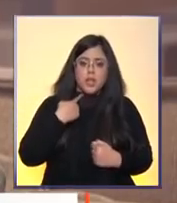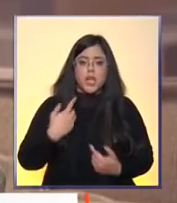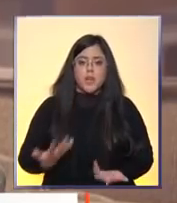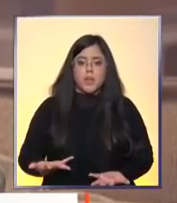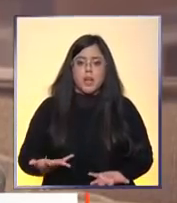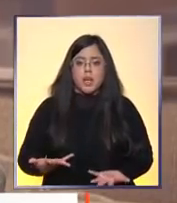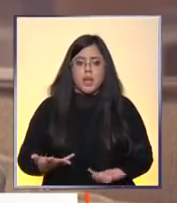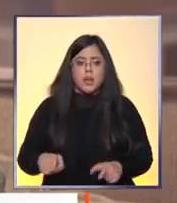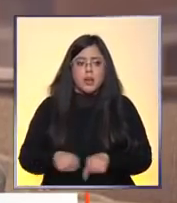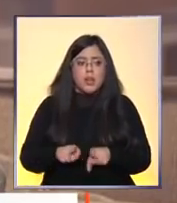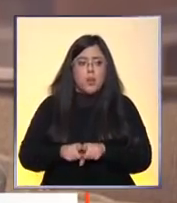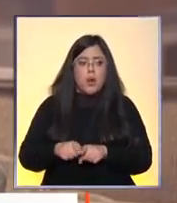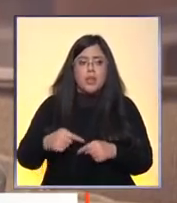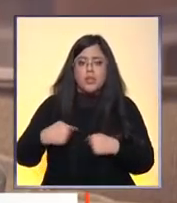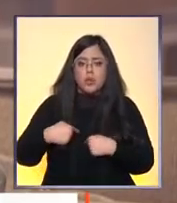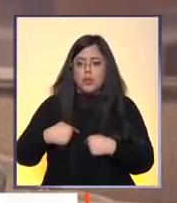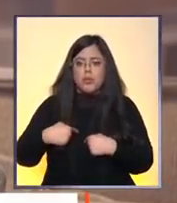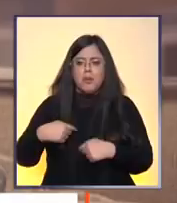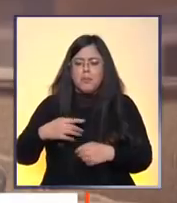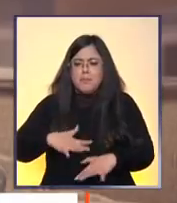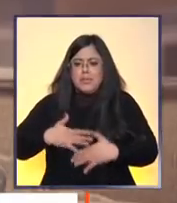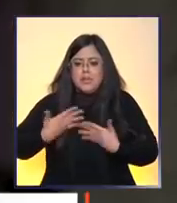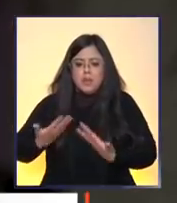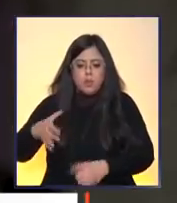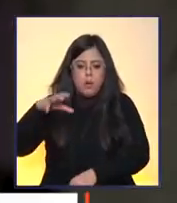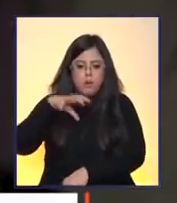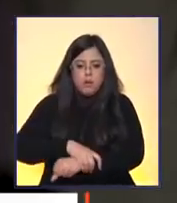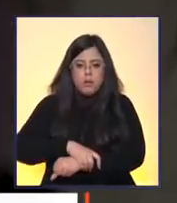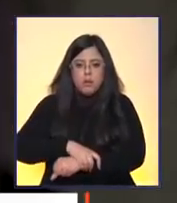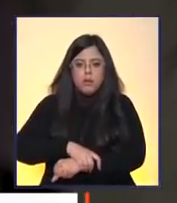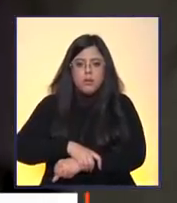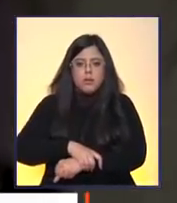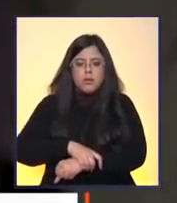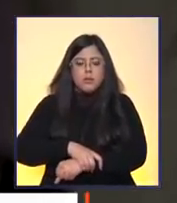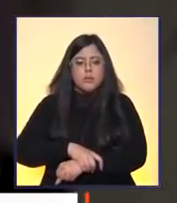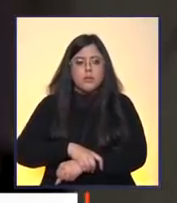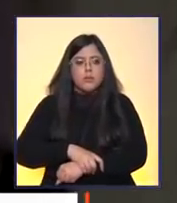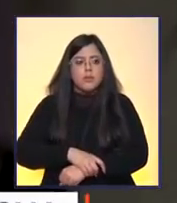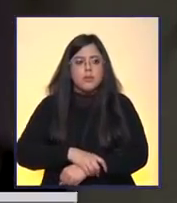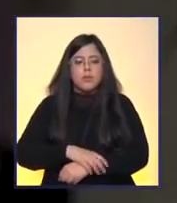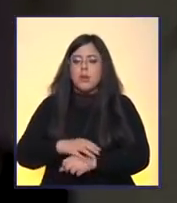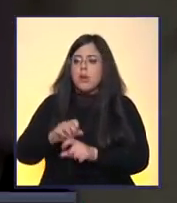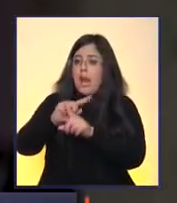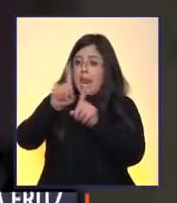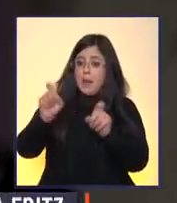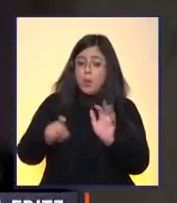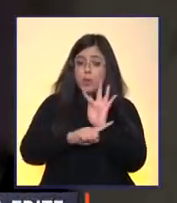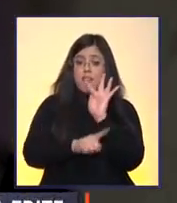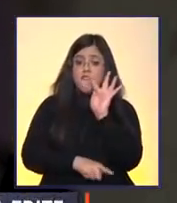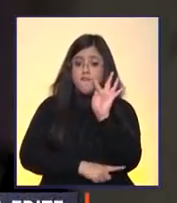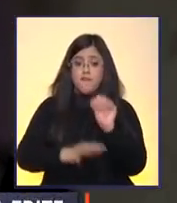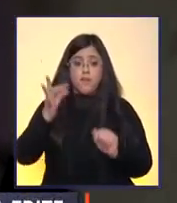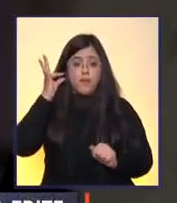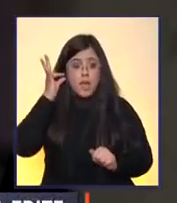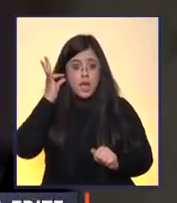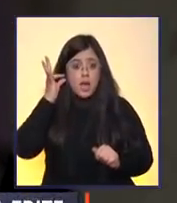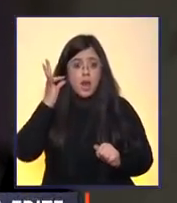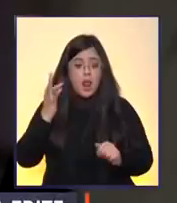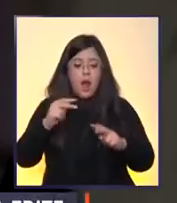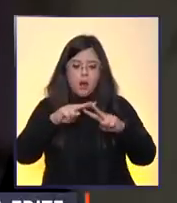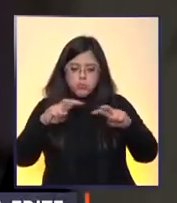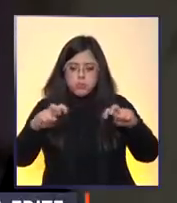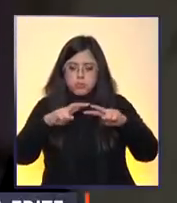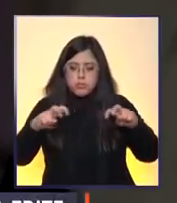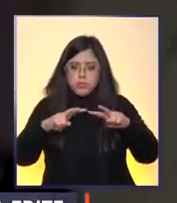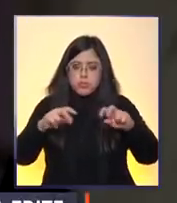trataron como imputada. O sea, sus preguntas, más allá de indagar la